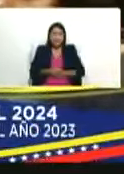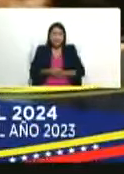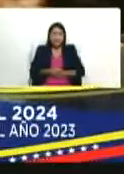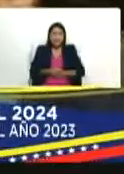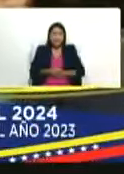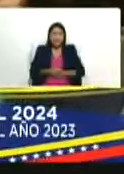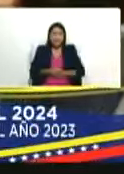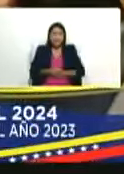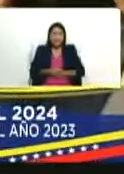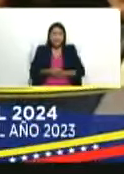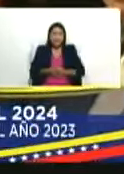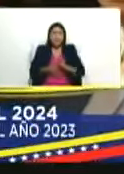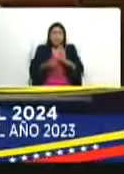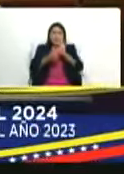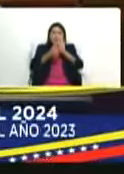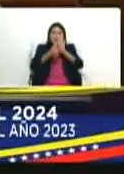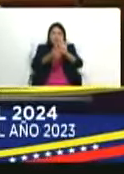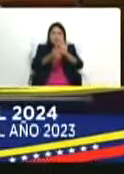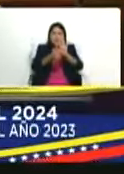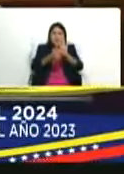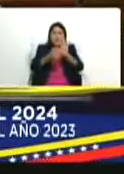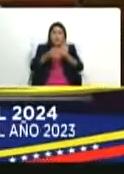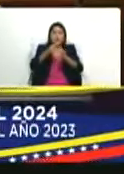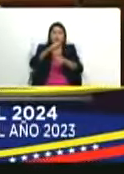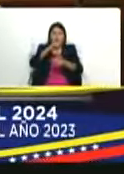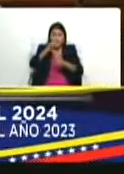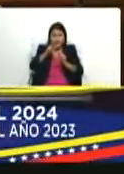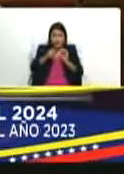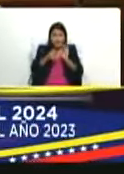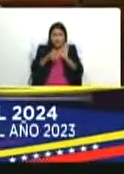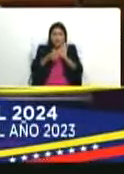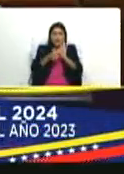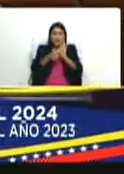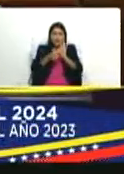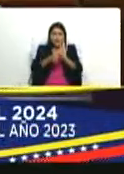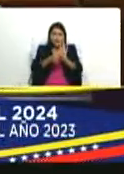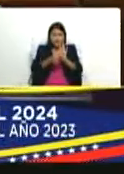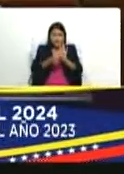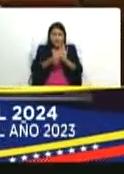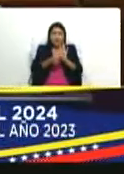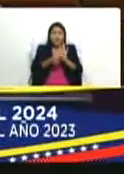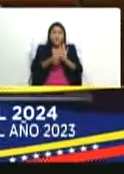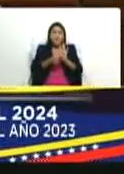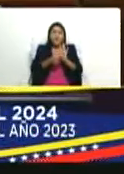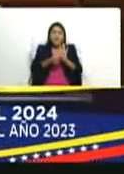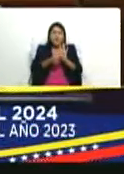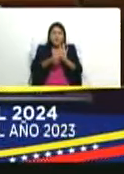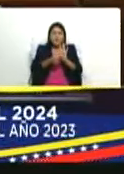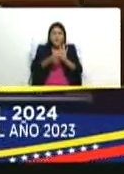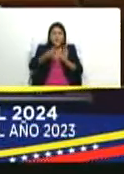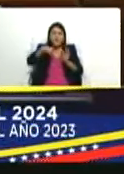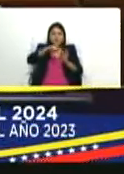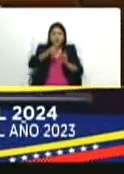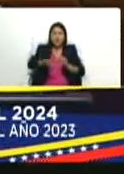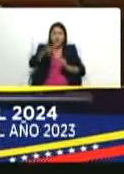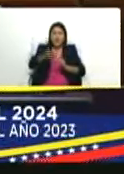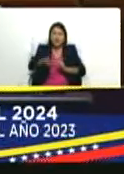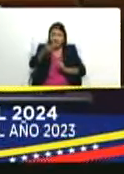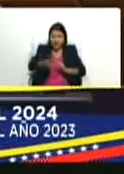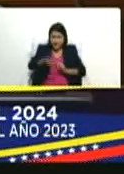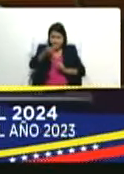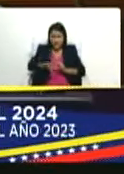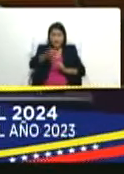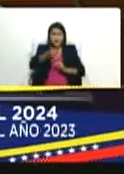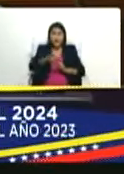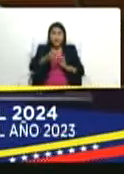Desde este podio afirmamos que el Poder Judicial se ha dispuesto como una de las columnas fundamentales de donde se sostiene